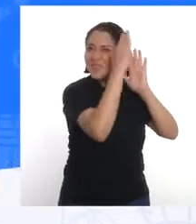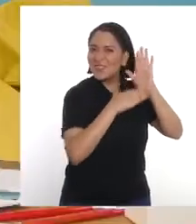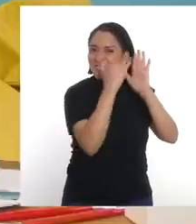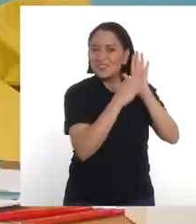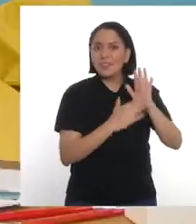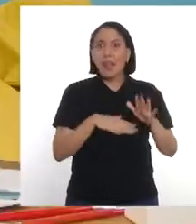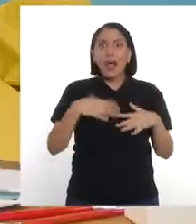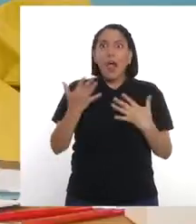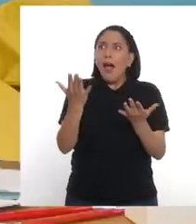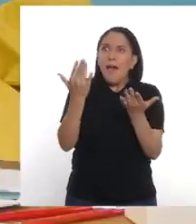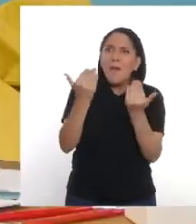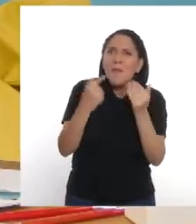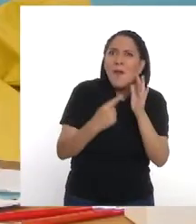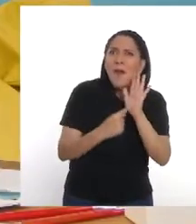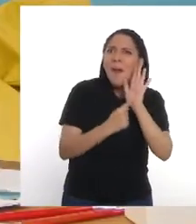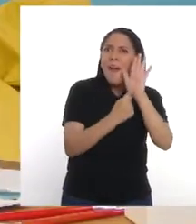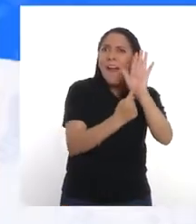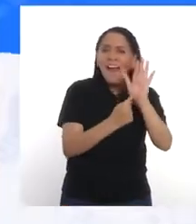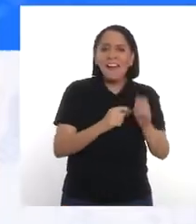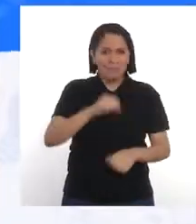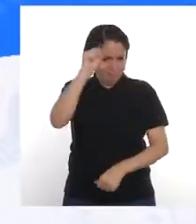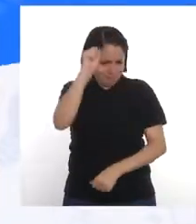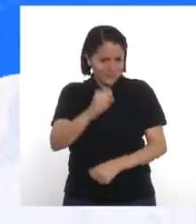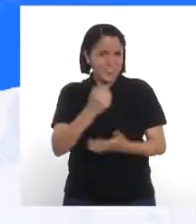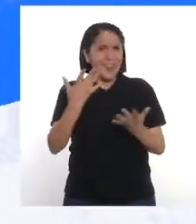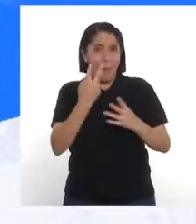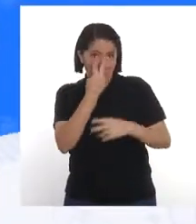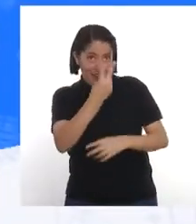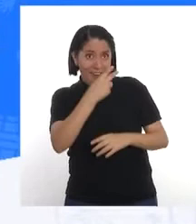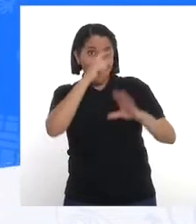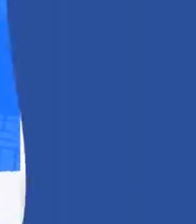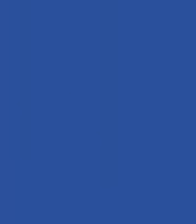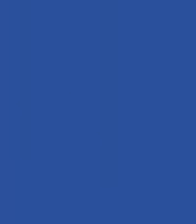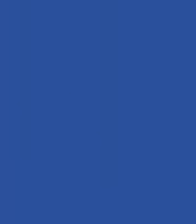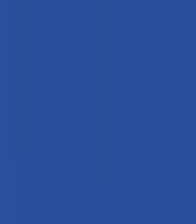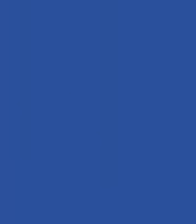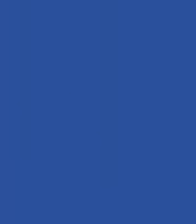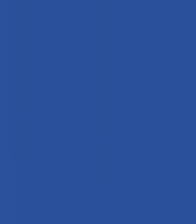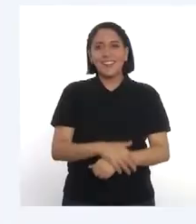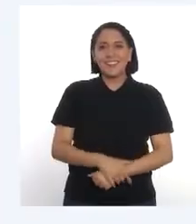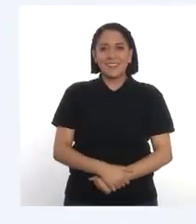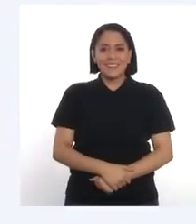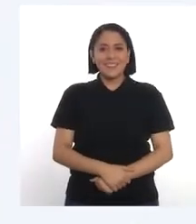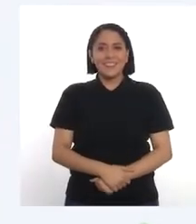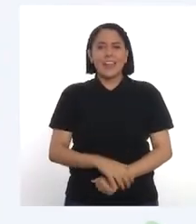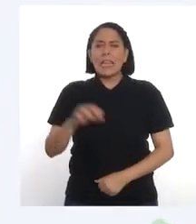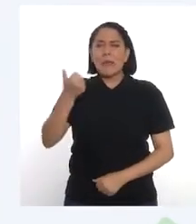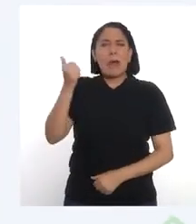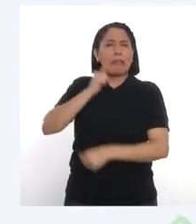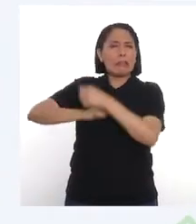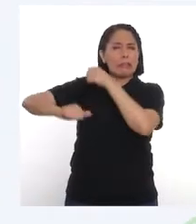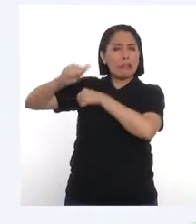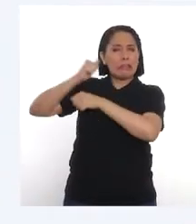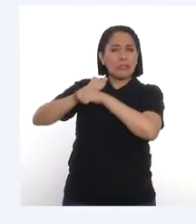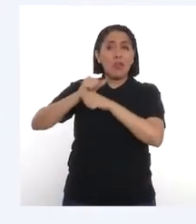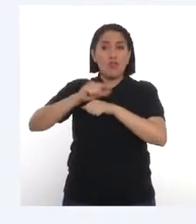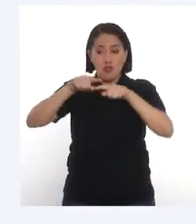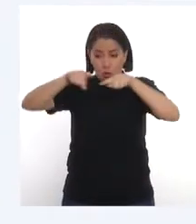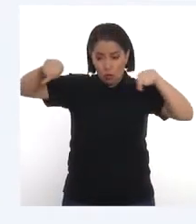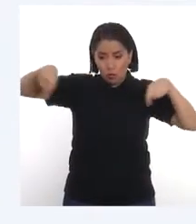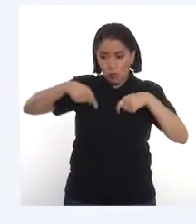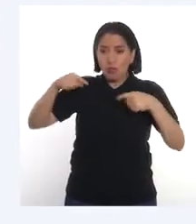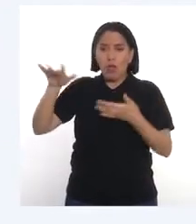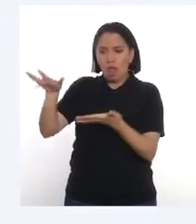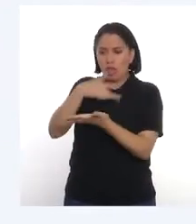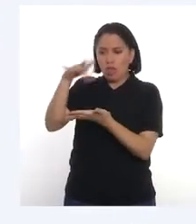¿No lo podrías mostrar? Por supuesto. Veámoslo con atención. Hace más de 10 años uso un tablero